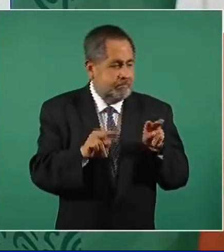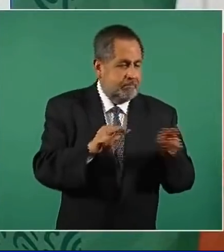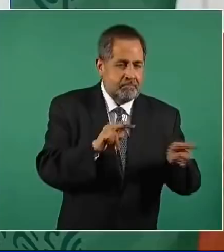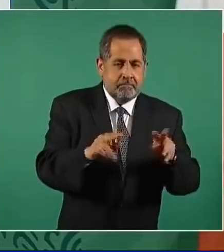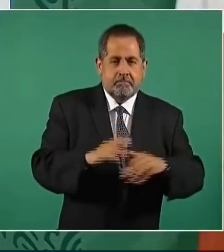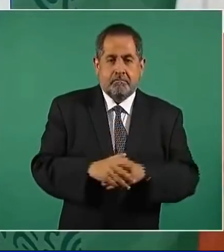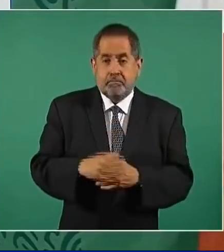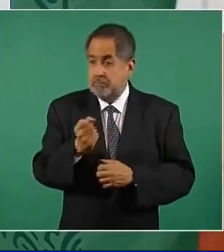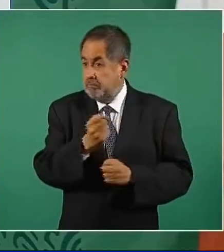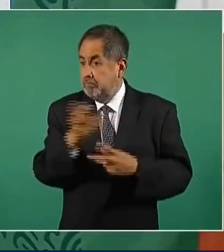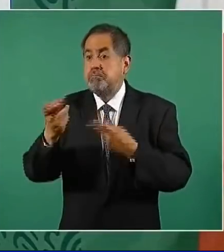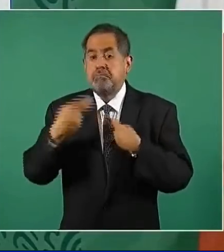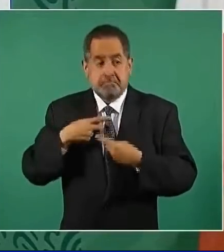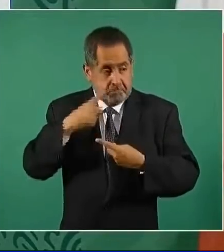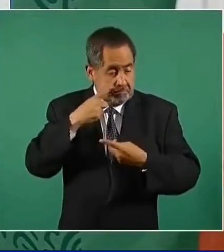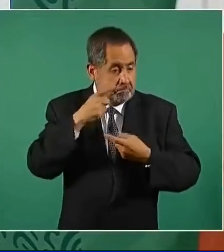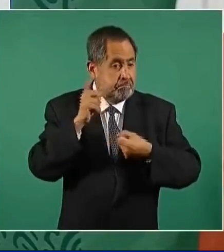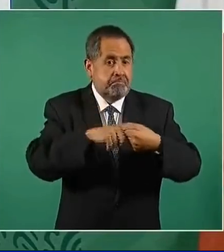seguidores